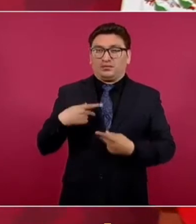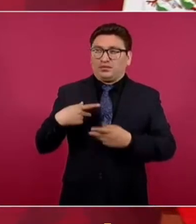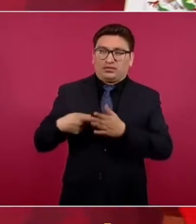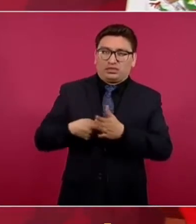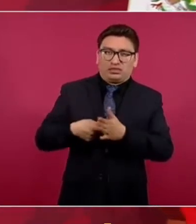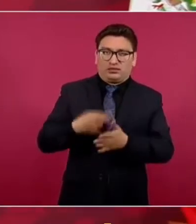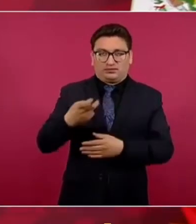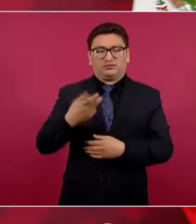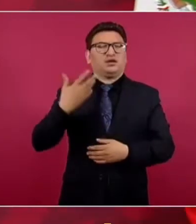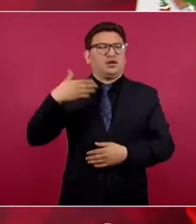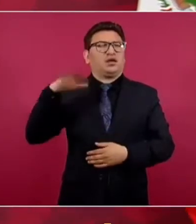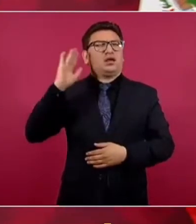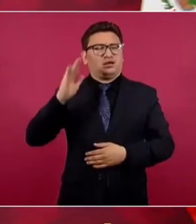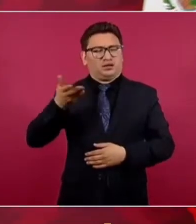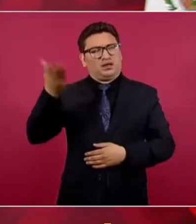Antes,